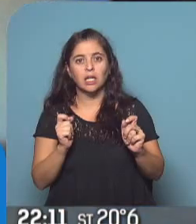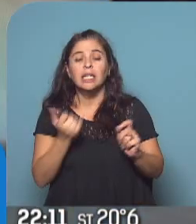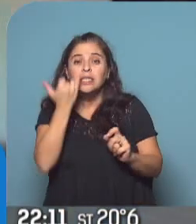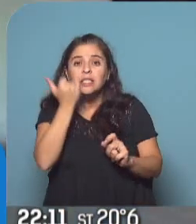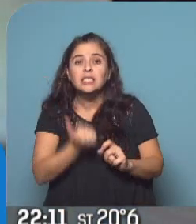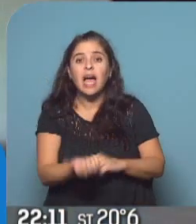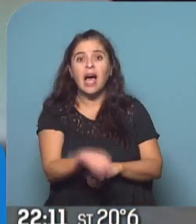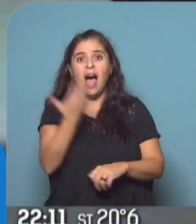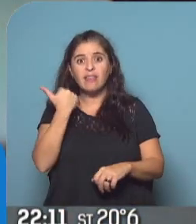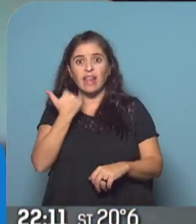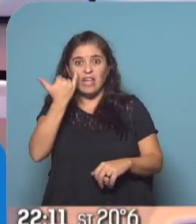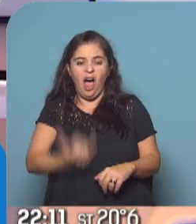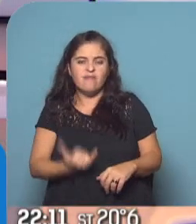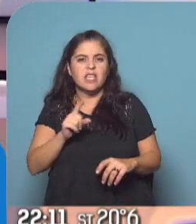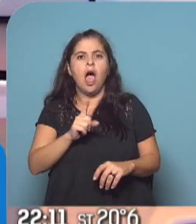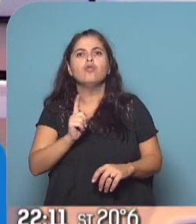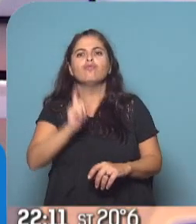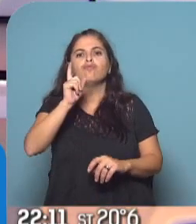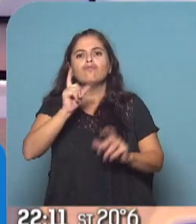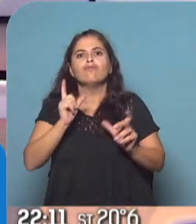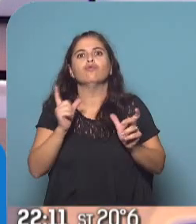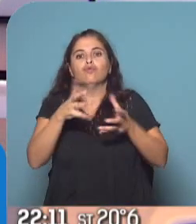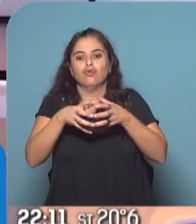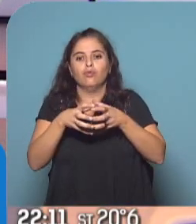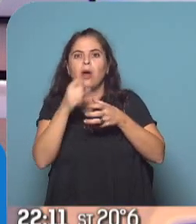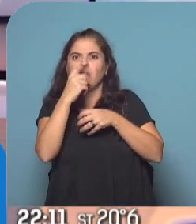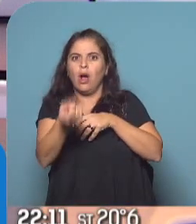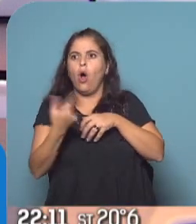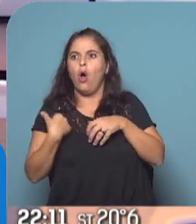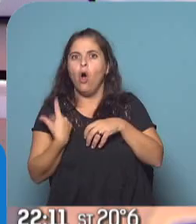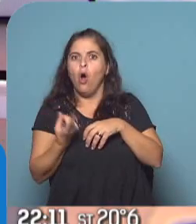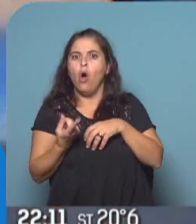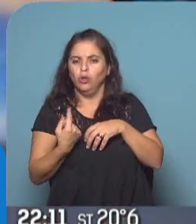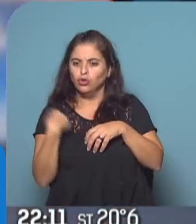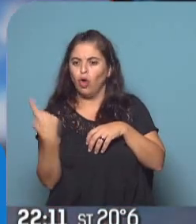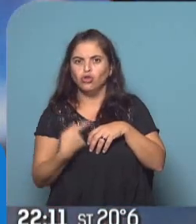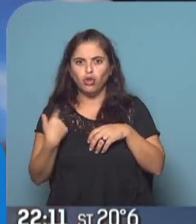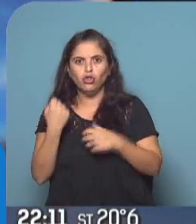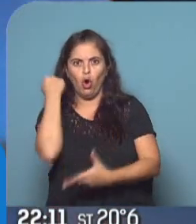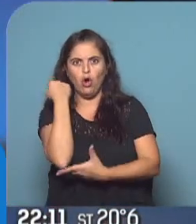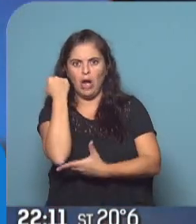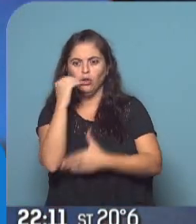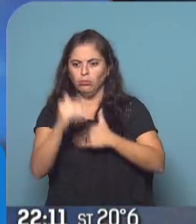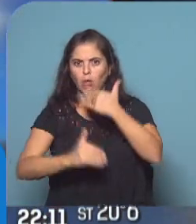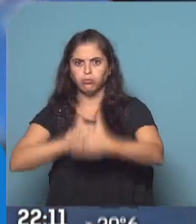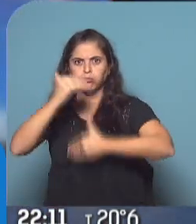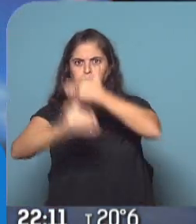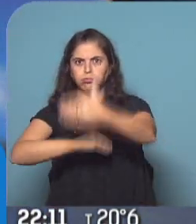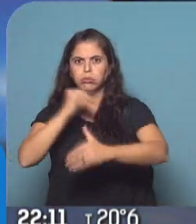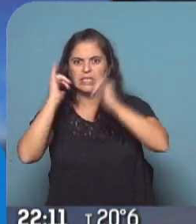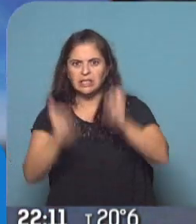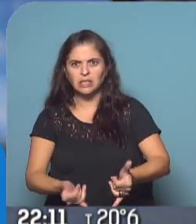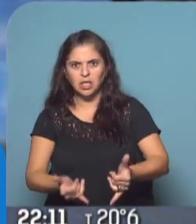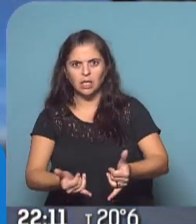decir, para que mejore la economía. Y los conservadores hacen la contra, dicen, miren lo que hicieron los moderados. Vendieron un acuerdo nuclear que nos